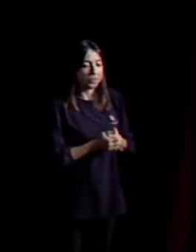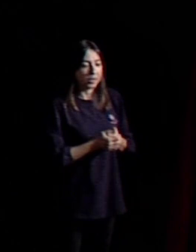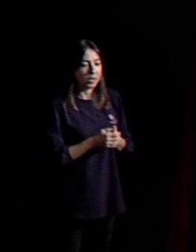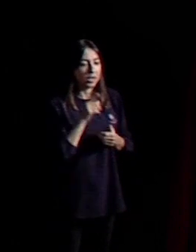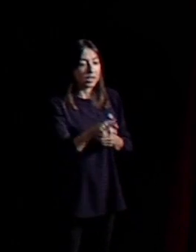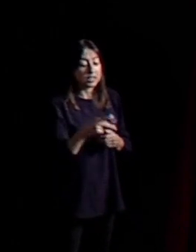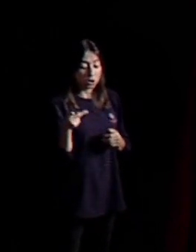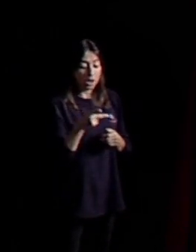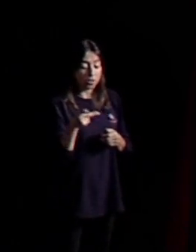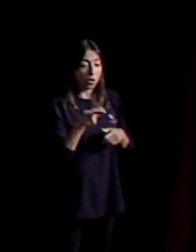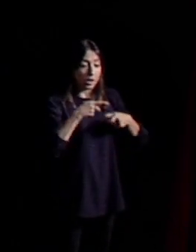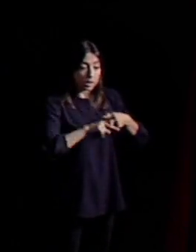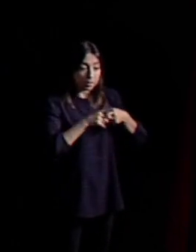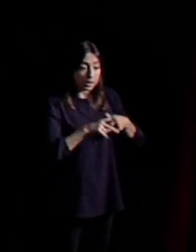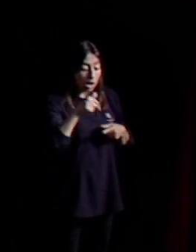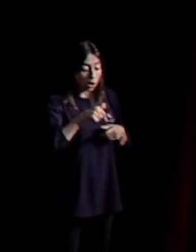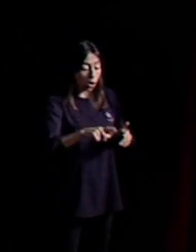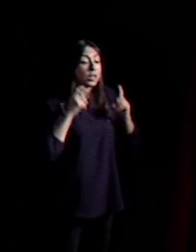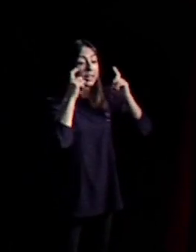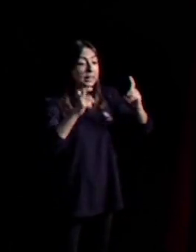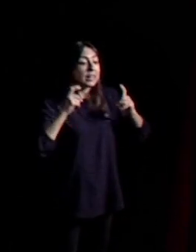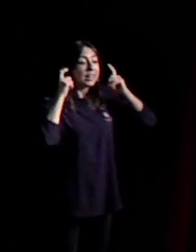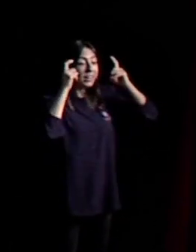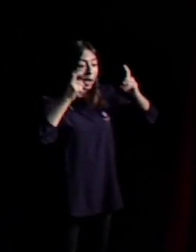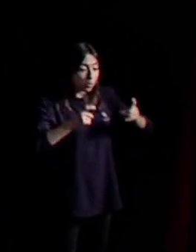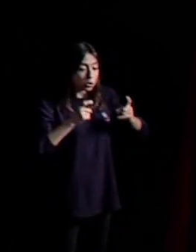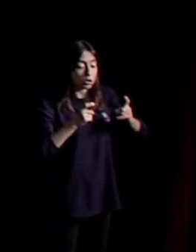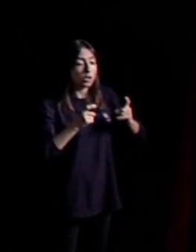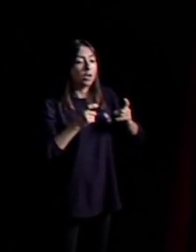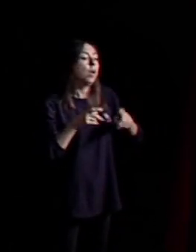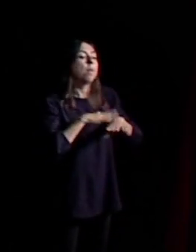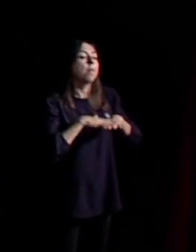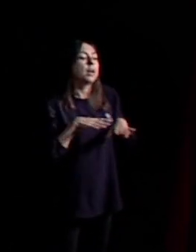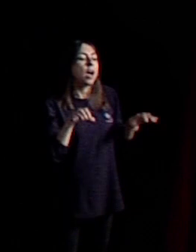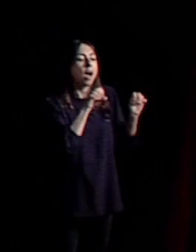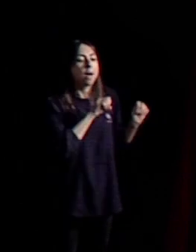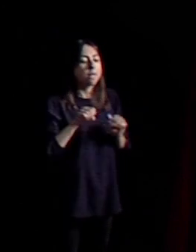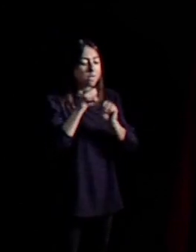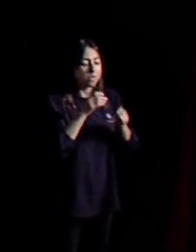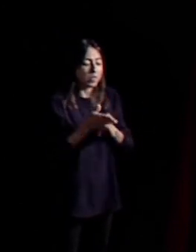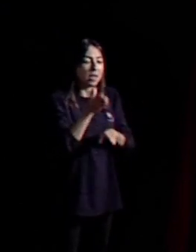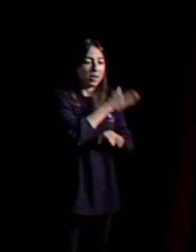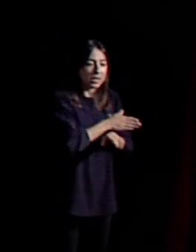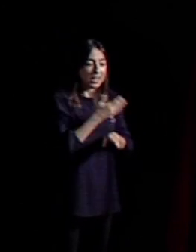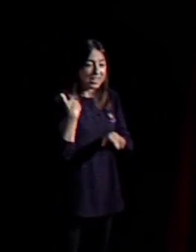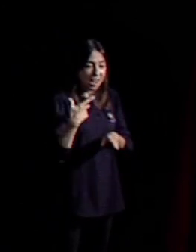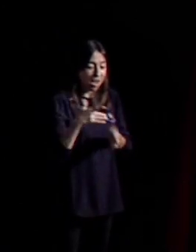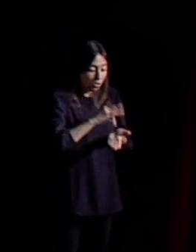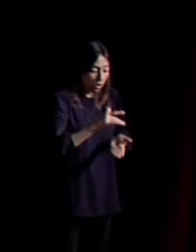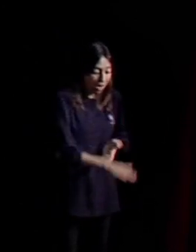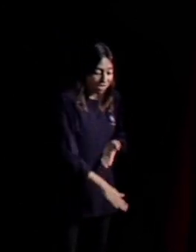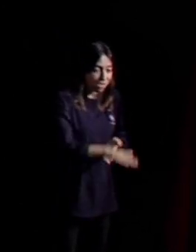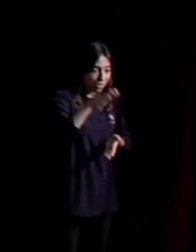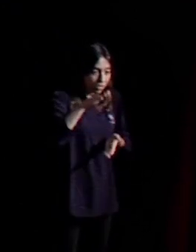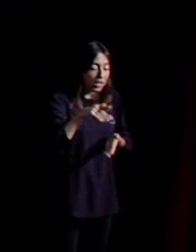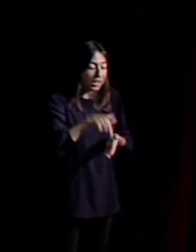las dos herramientas que hoy intentamos nosotros para prevenir ya desde la infancia este